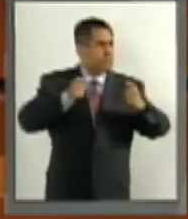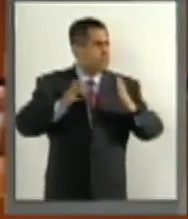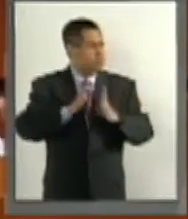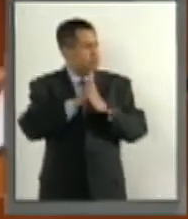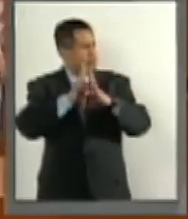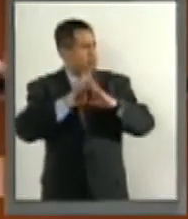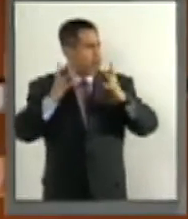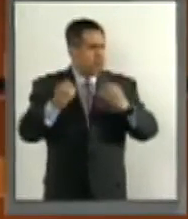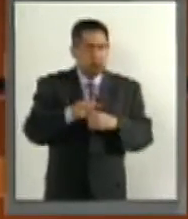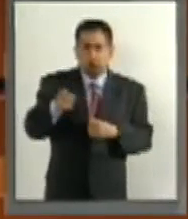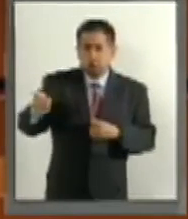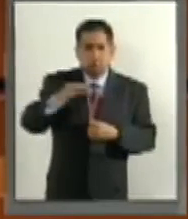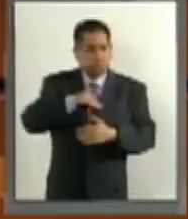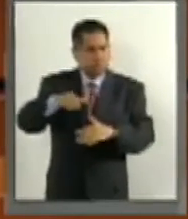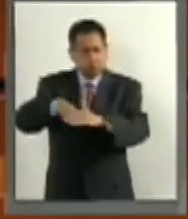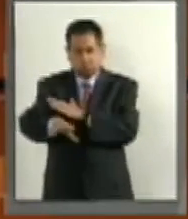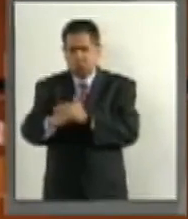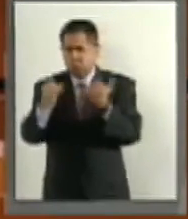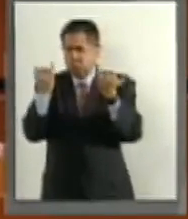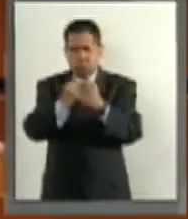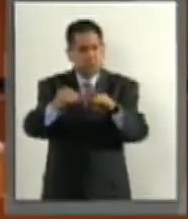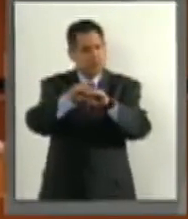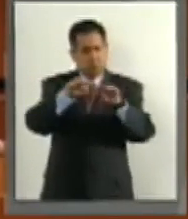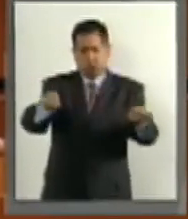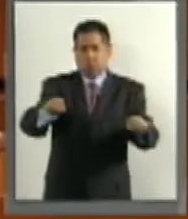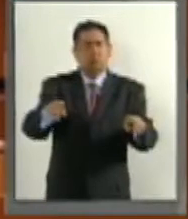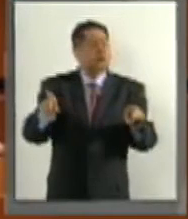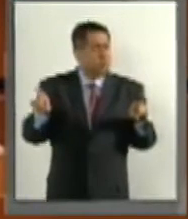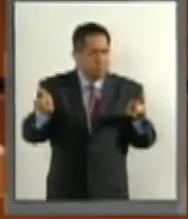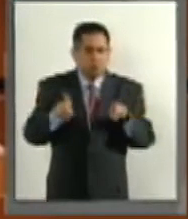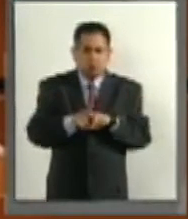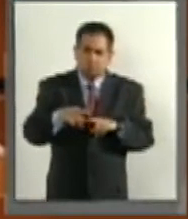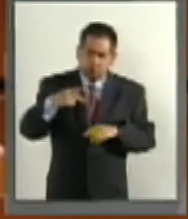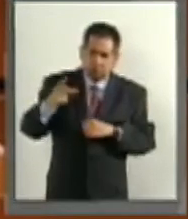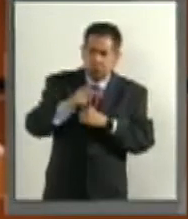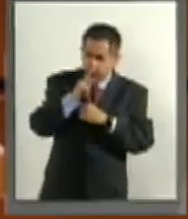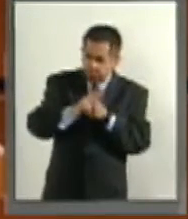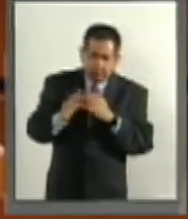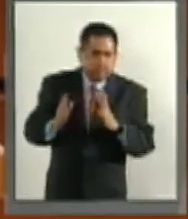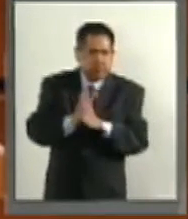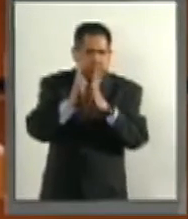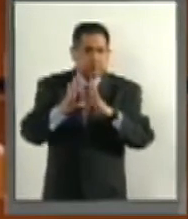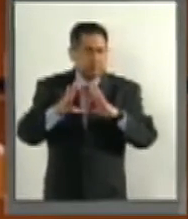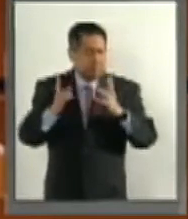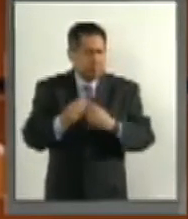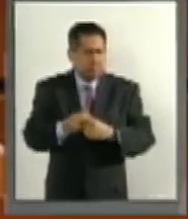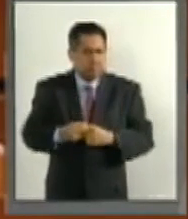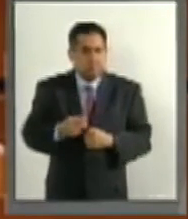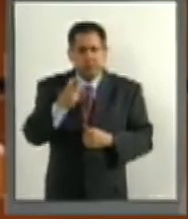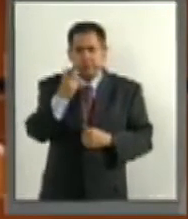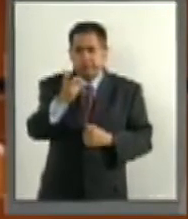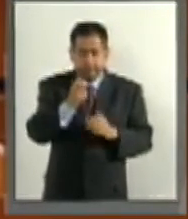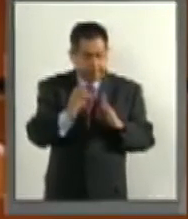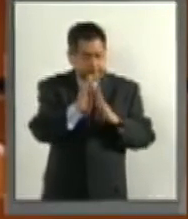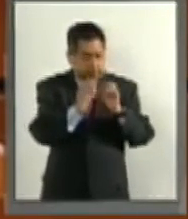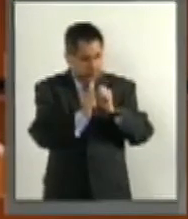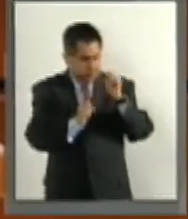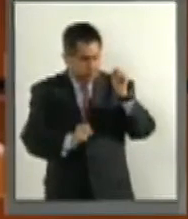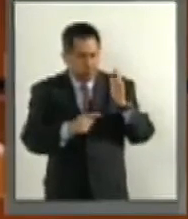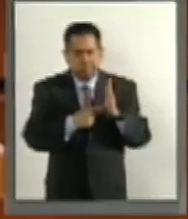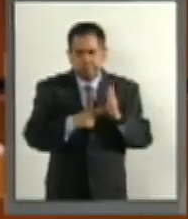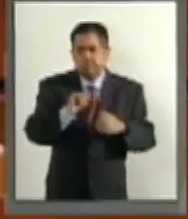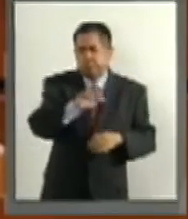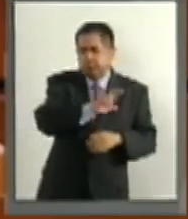de tener acceso en condiciones de igualdad a las funciones públicas de su país. Es así que nuestra Constitución reconoce también